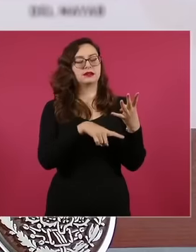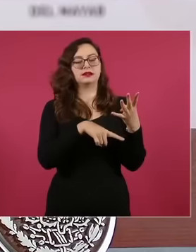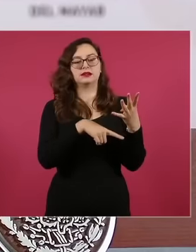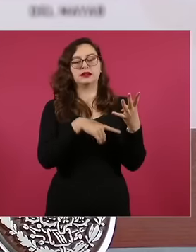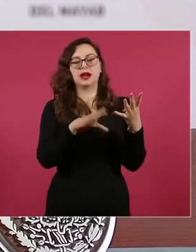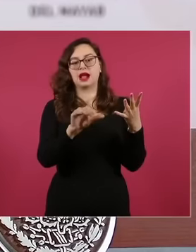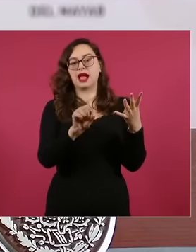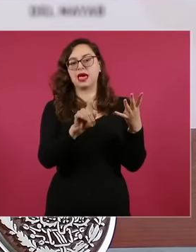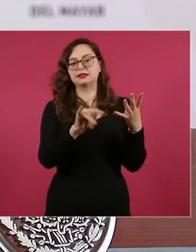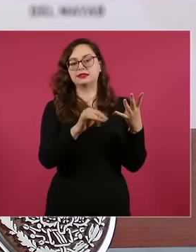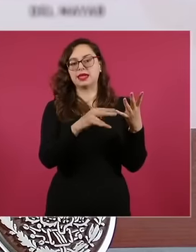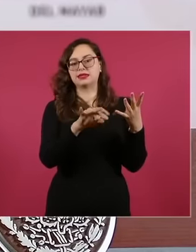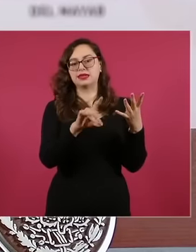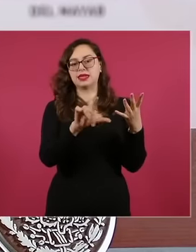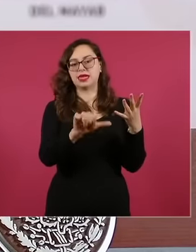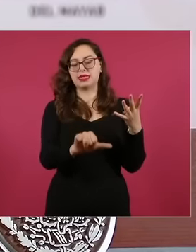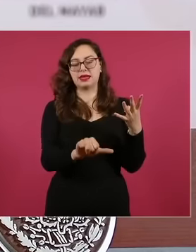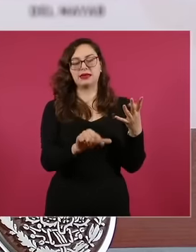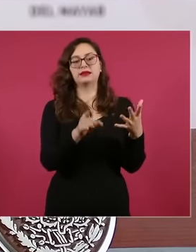con Castañeda.